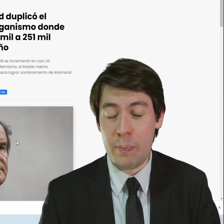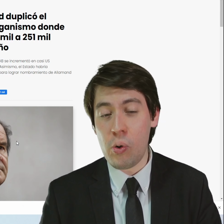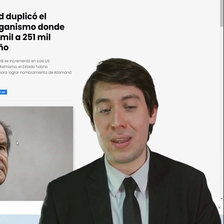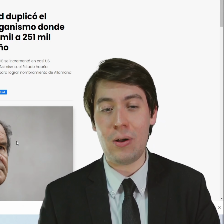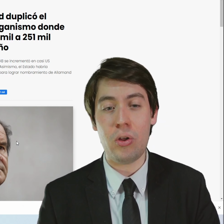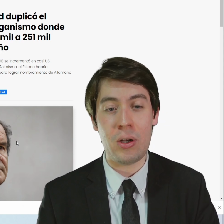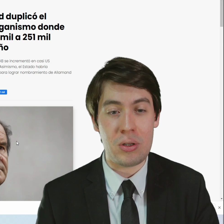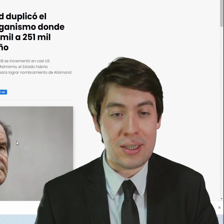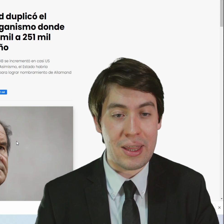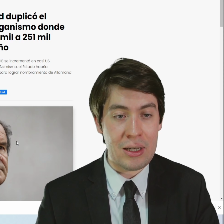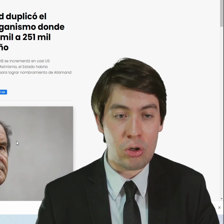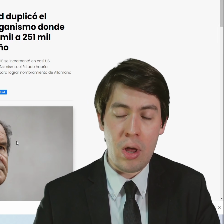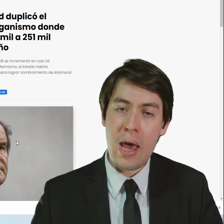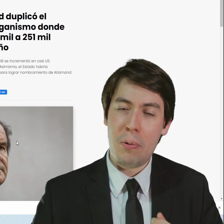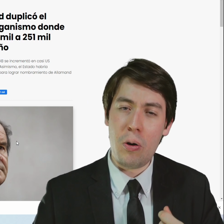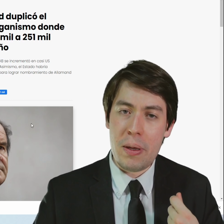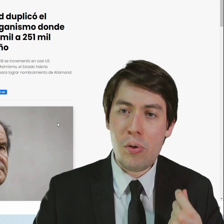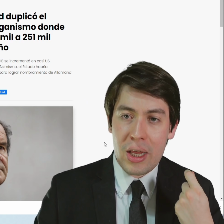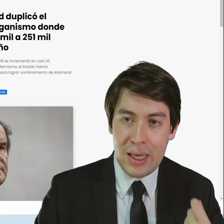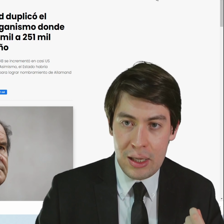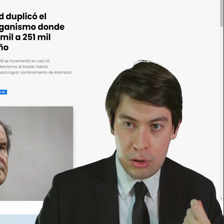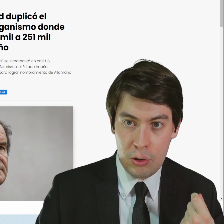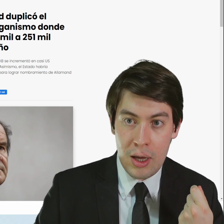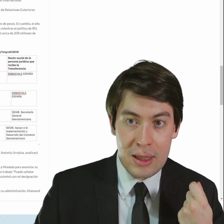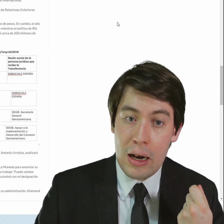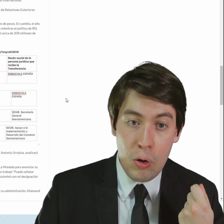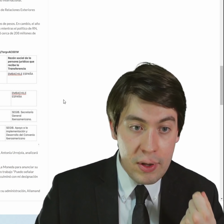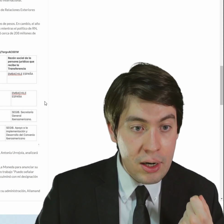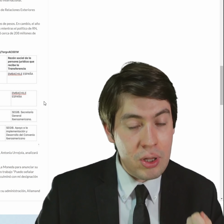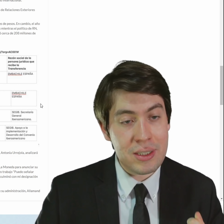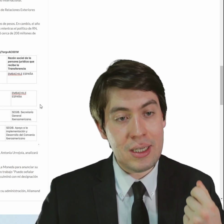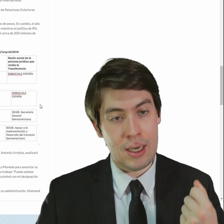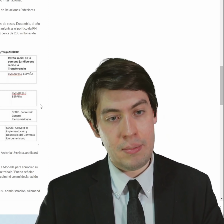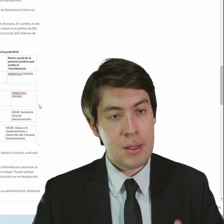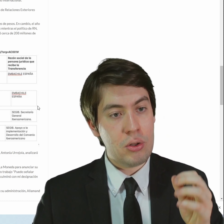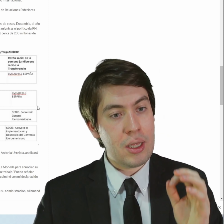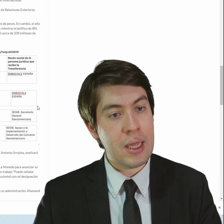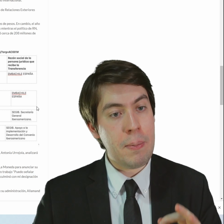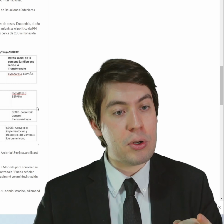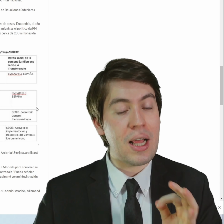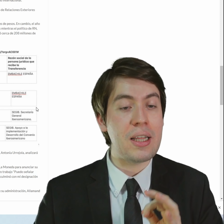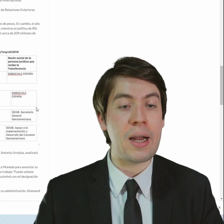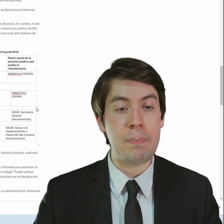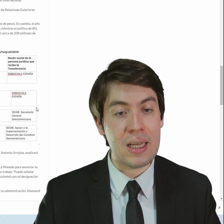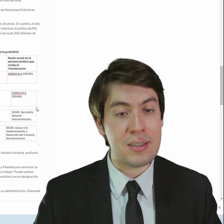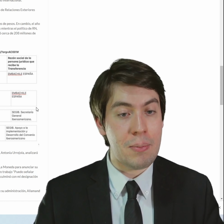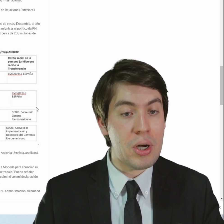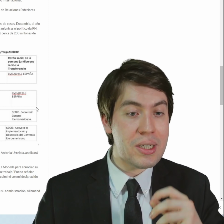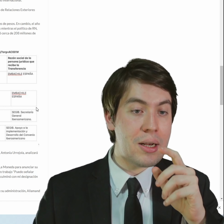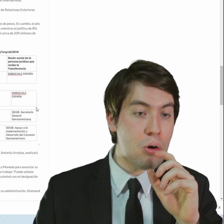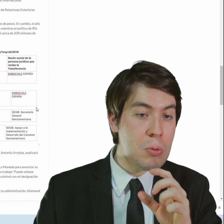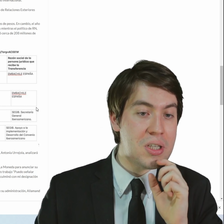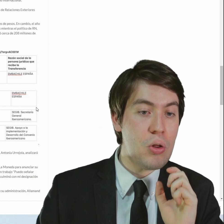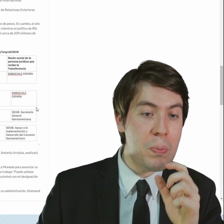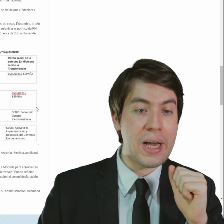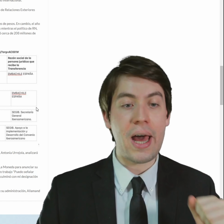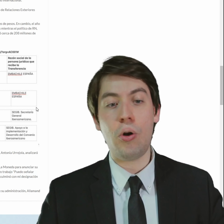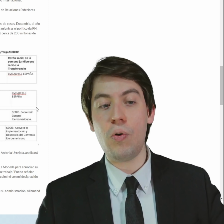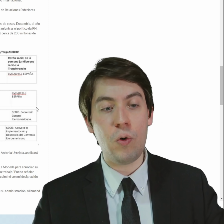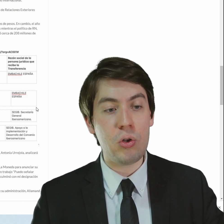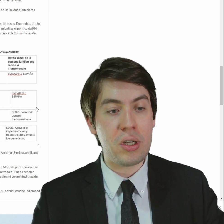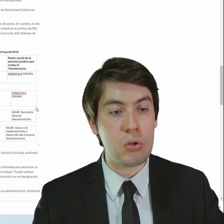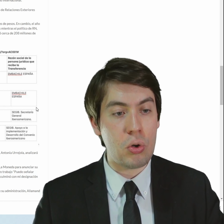algunos muy pocos artículos de noticias de eso pero el mismo registro del gobierno de chile donde en el portal de transparencia muestra cómo se